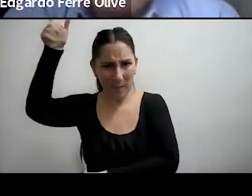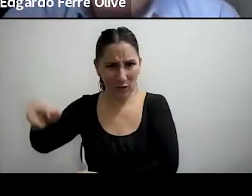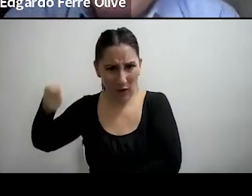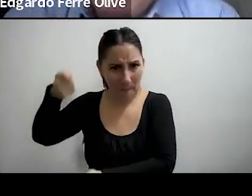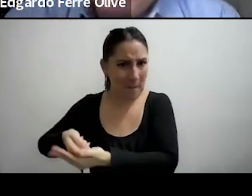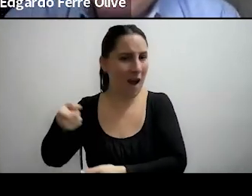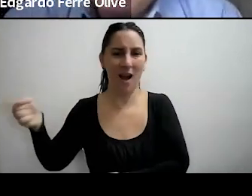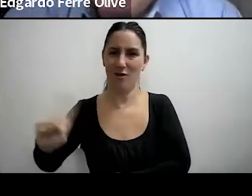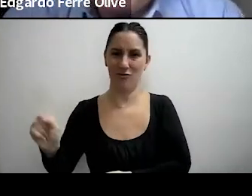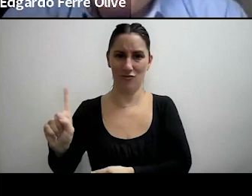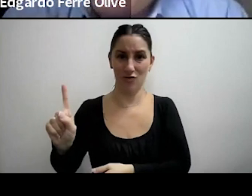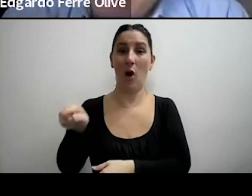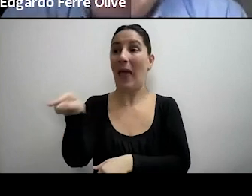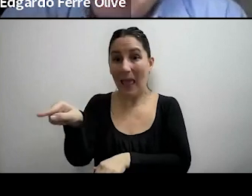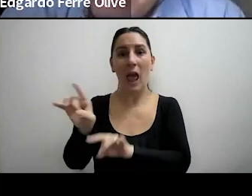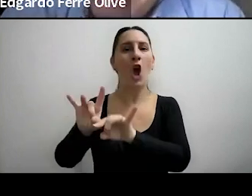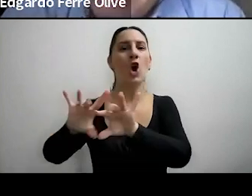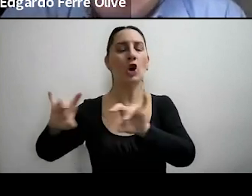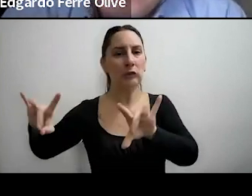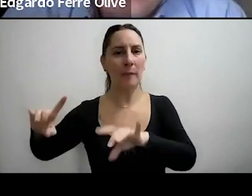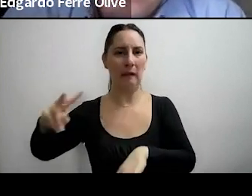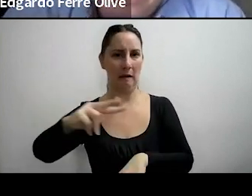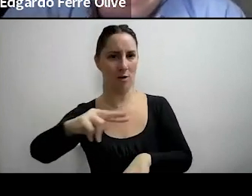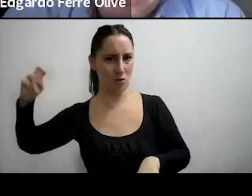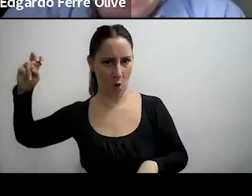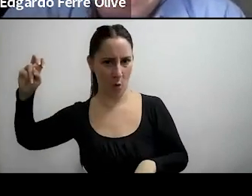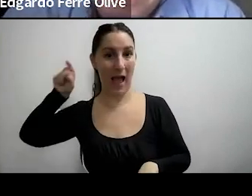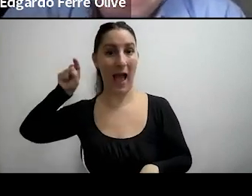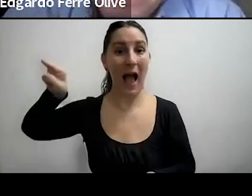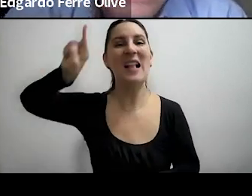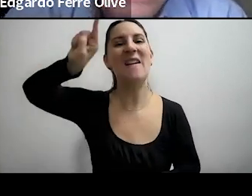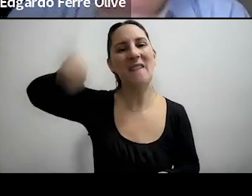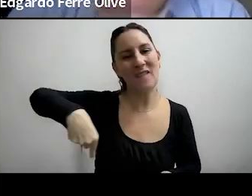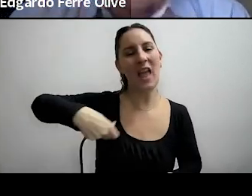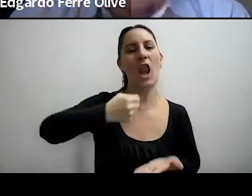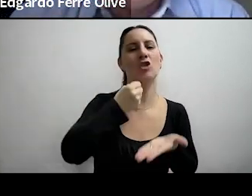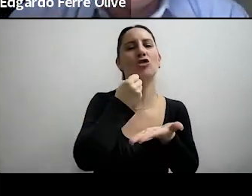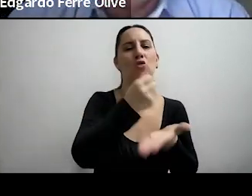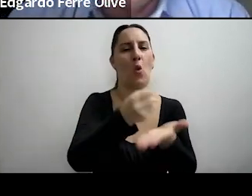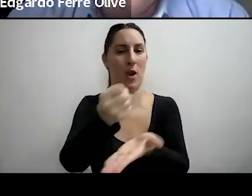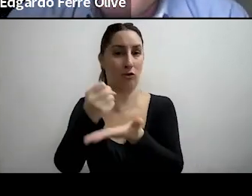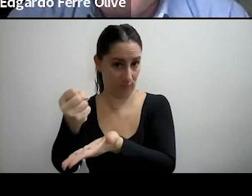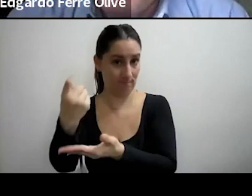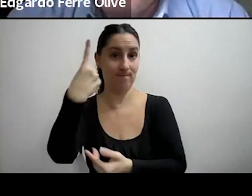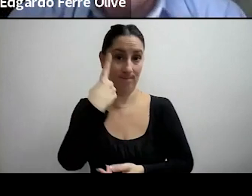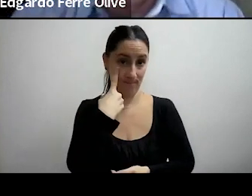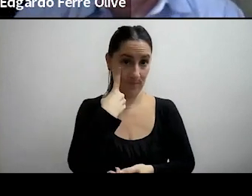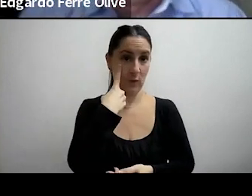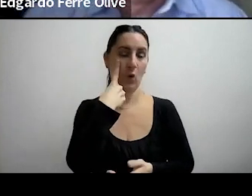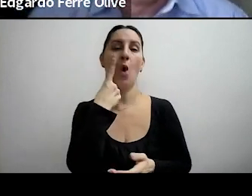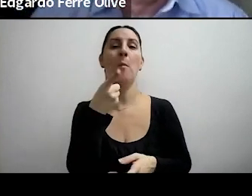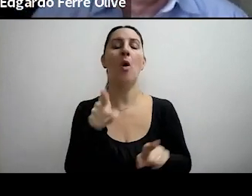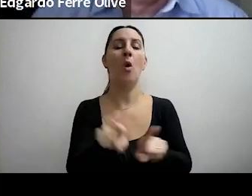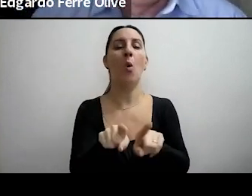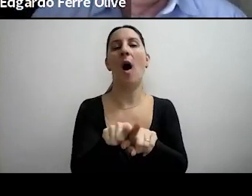que descontamina cobra. Por eso ahí surgen las subvenciones, ¿eh? Las subvenciones que hay que ser muy cuidadoso en la aplicación, porque yo no puedo estar